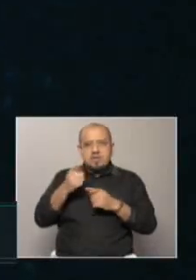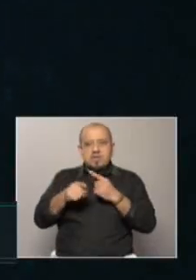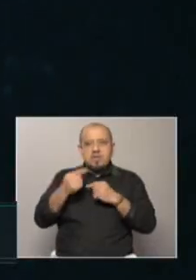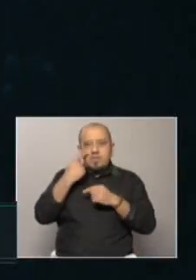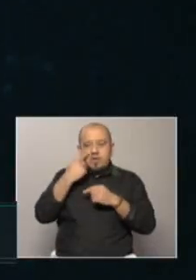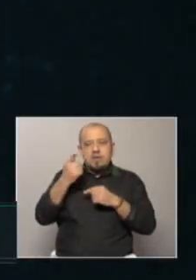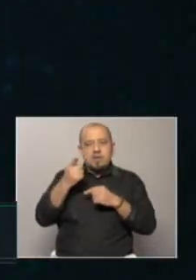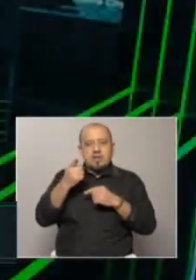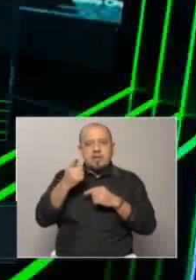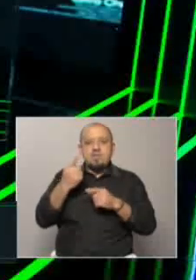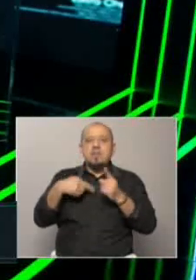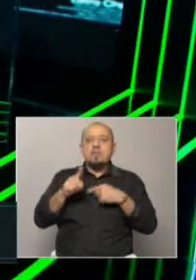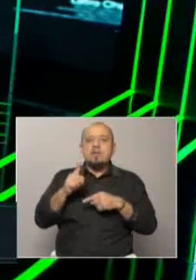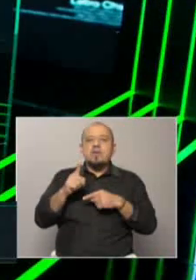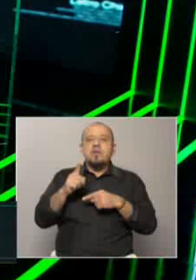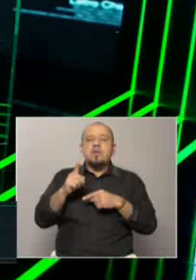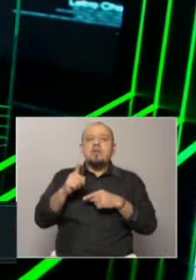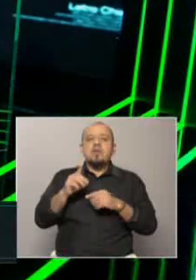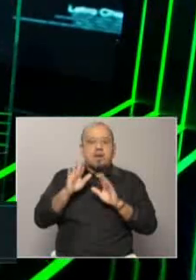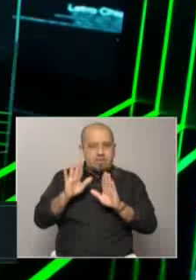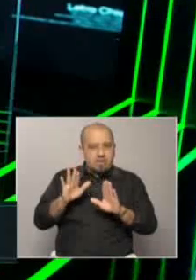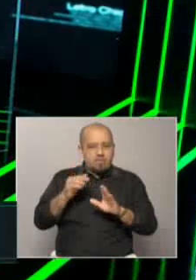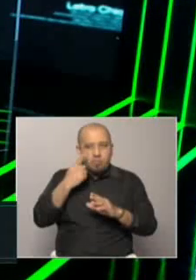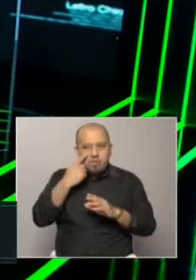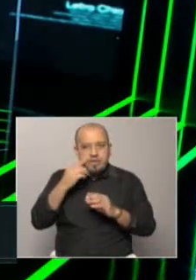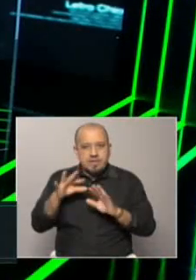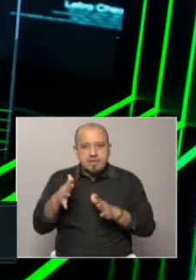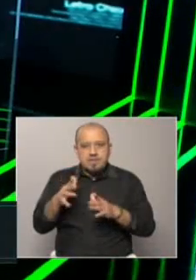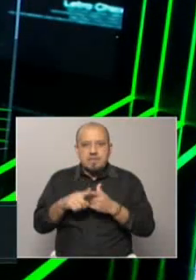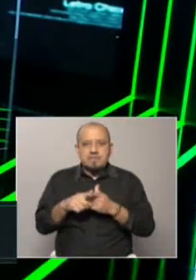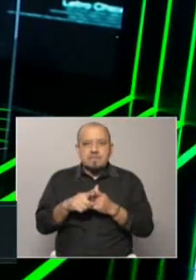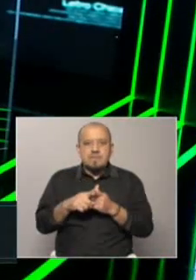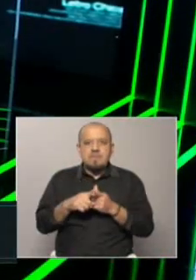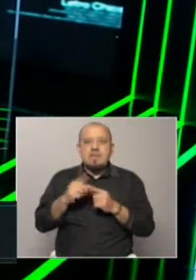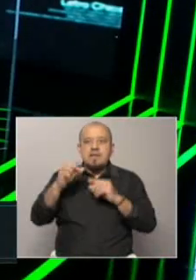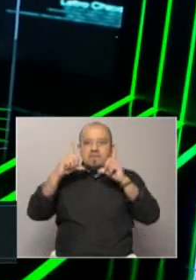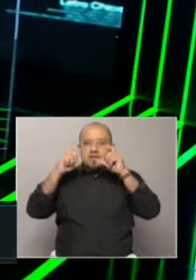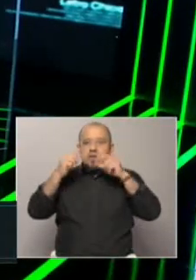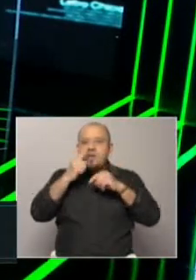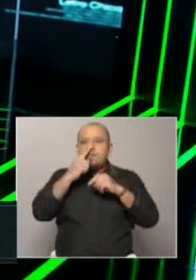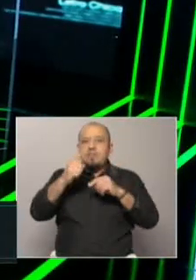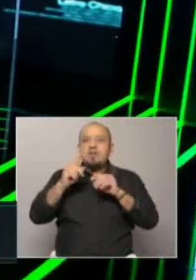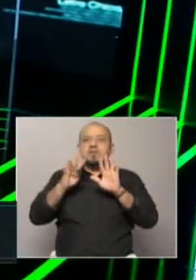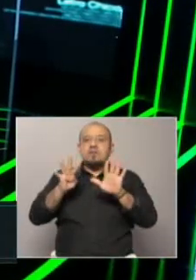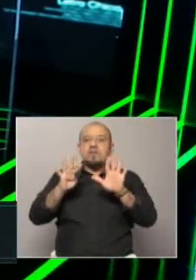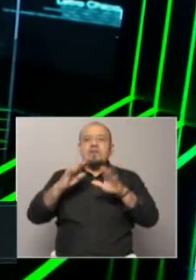algo más. Pero primero vamos a ver la prueba y le digo, ¿prueba de qué es? Tienen estas fotos del año